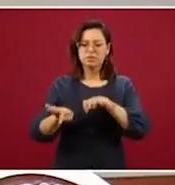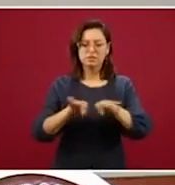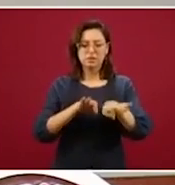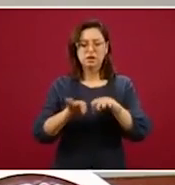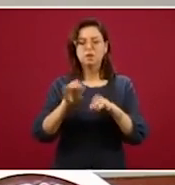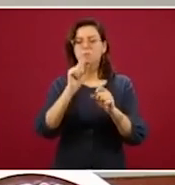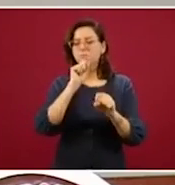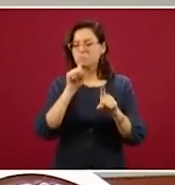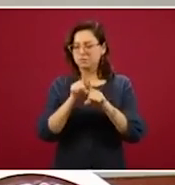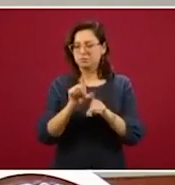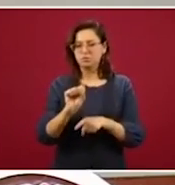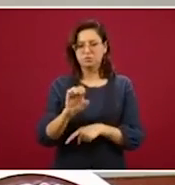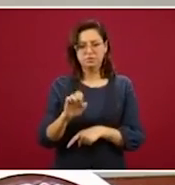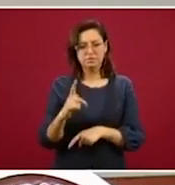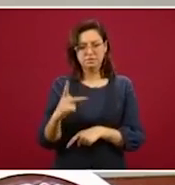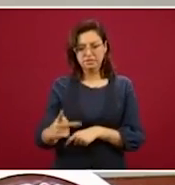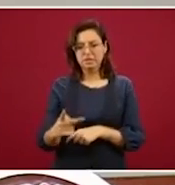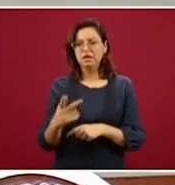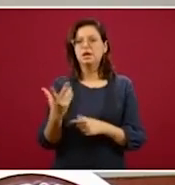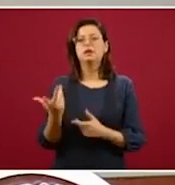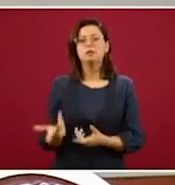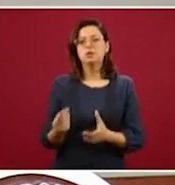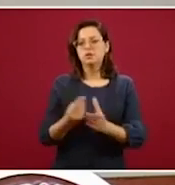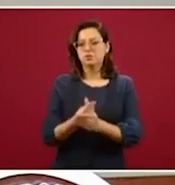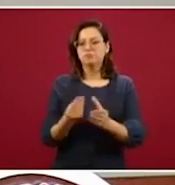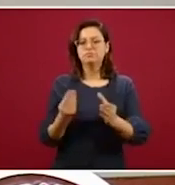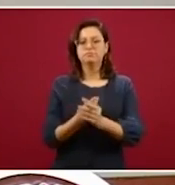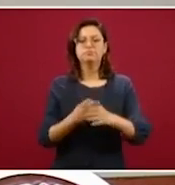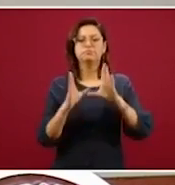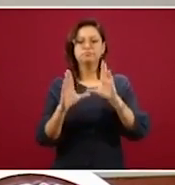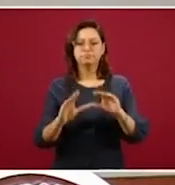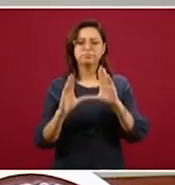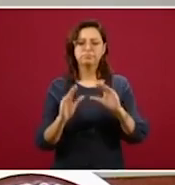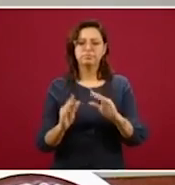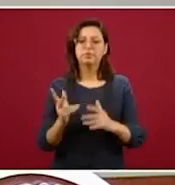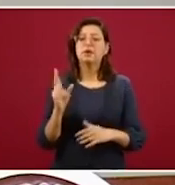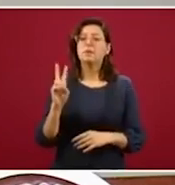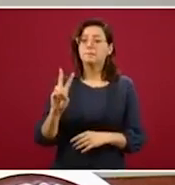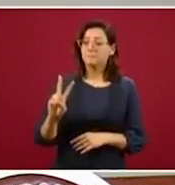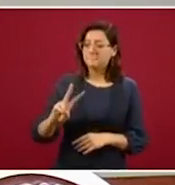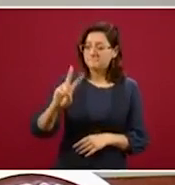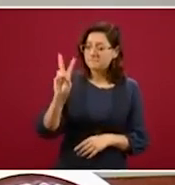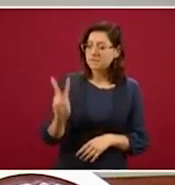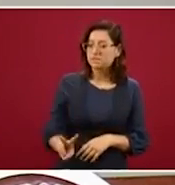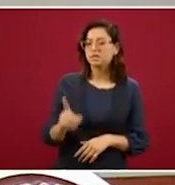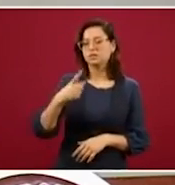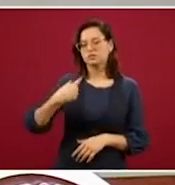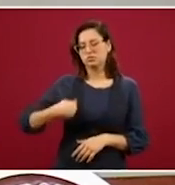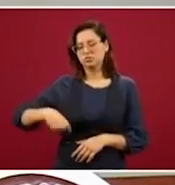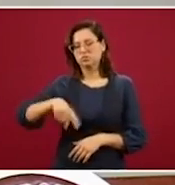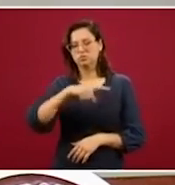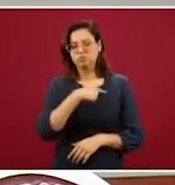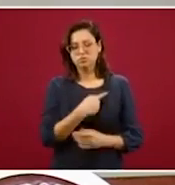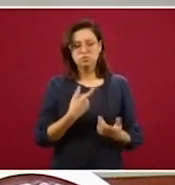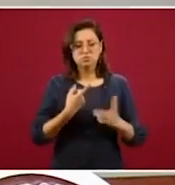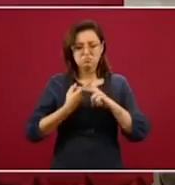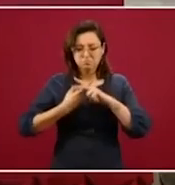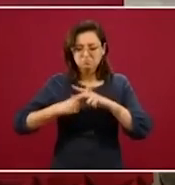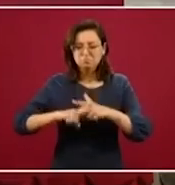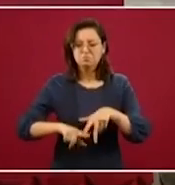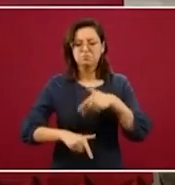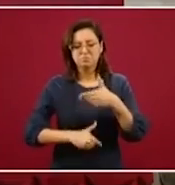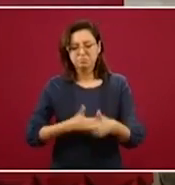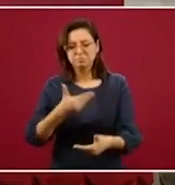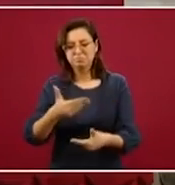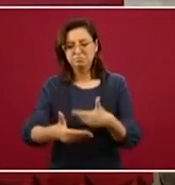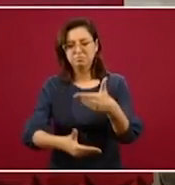Educación para las cuestiones de capacitación. Entonces, en realidad estamos pues formando esta idea de que los programas